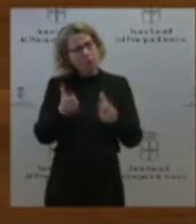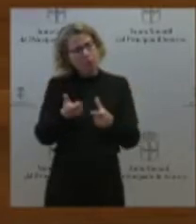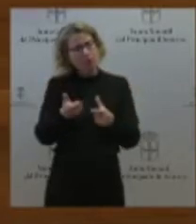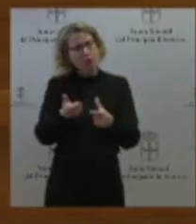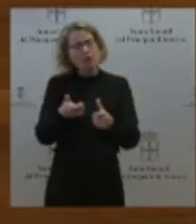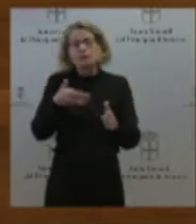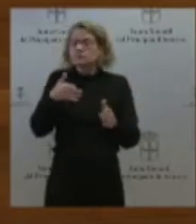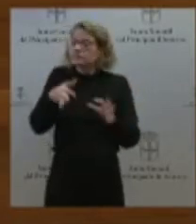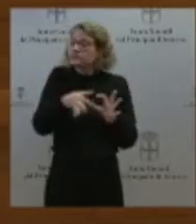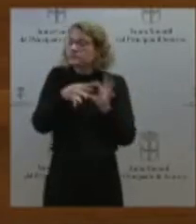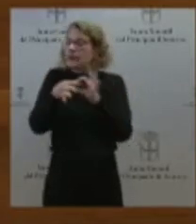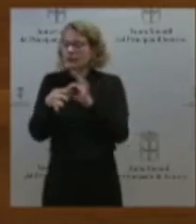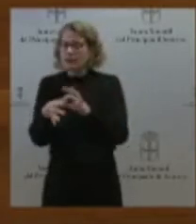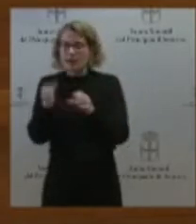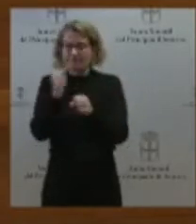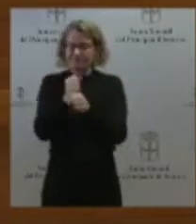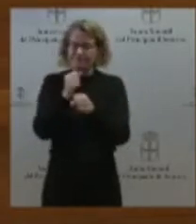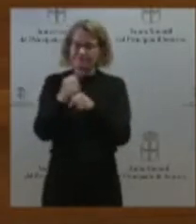adivinarse alternativas a esta realidad.